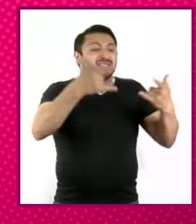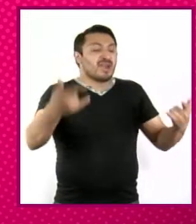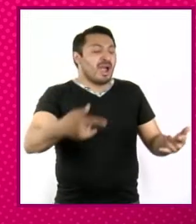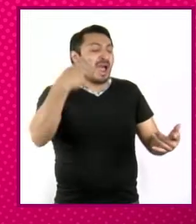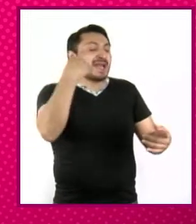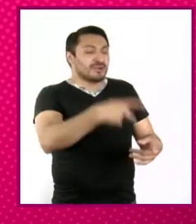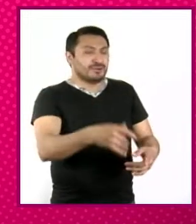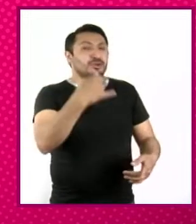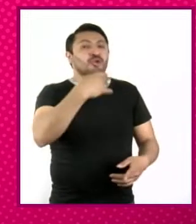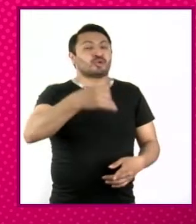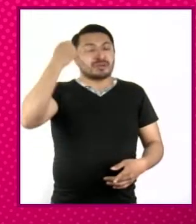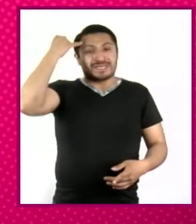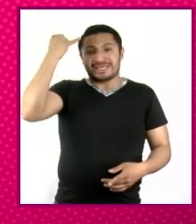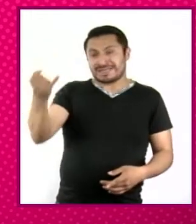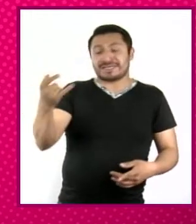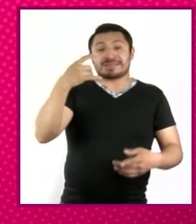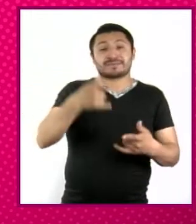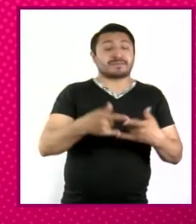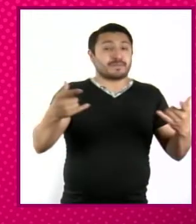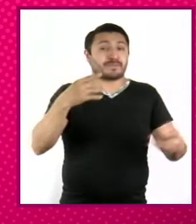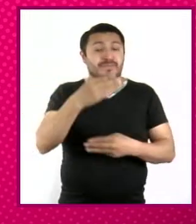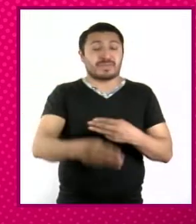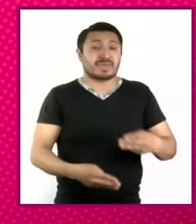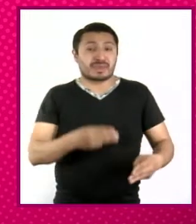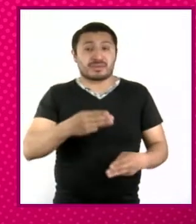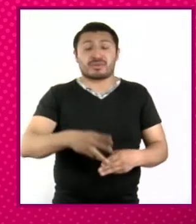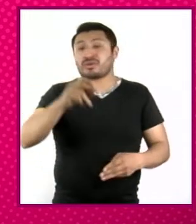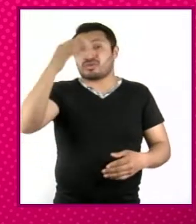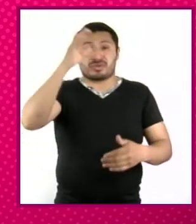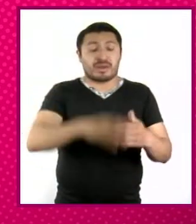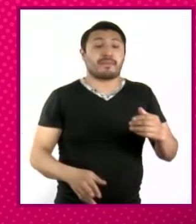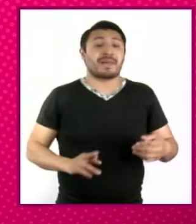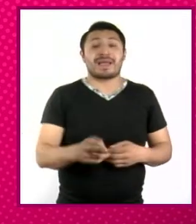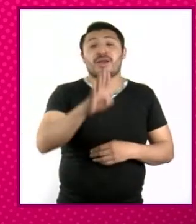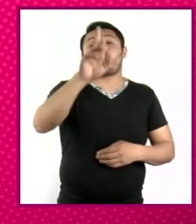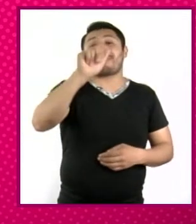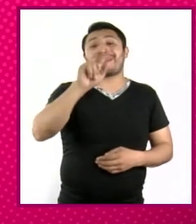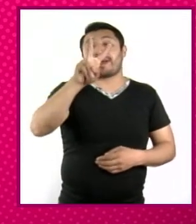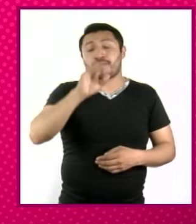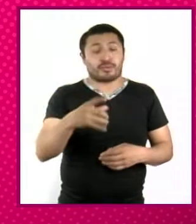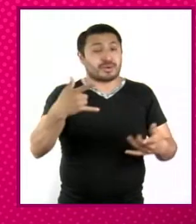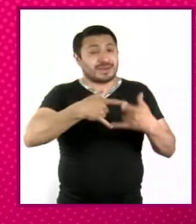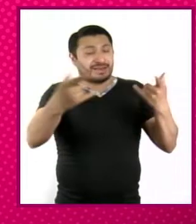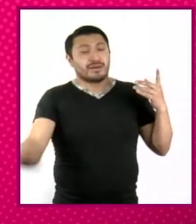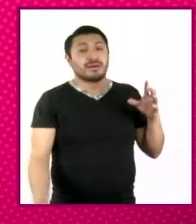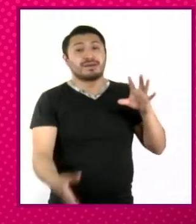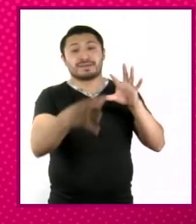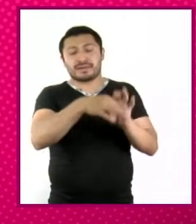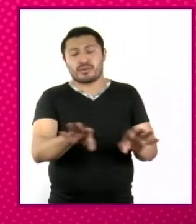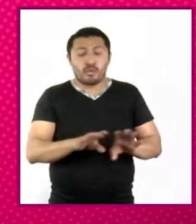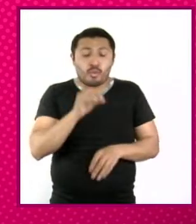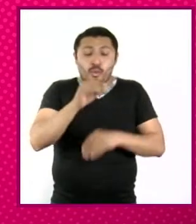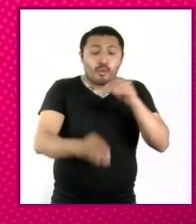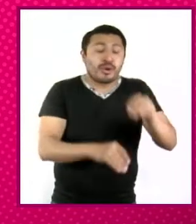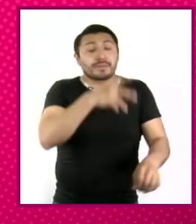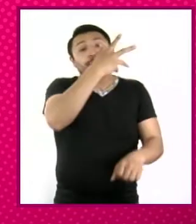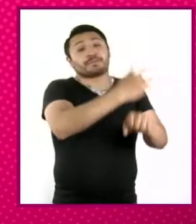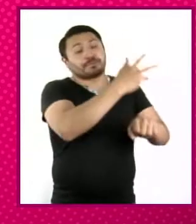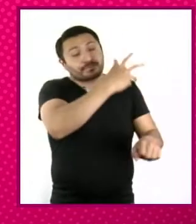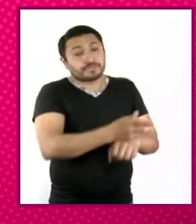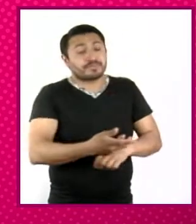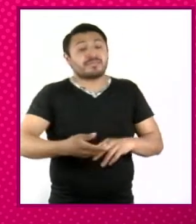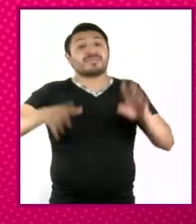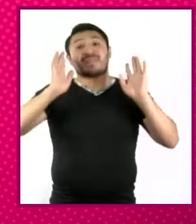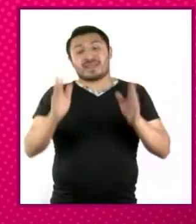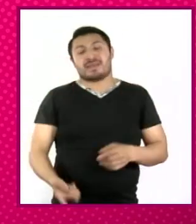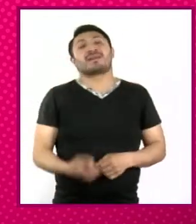desde la perspectiva de la historia global, no termina en el Río Bravo, sino que su historia en realidad está relacionada con procesos con los Estados Unidos, que a su vez